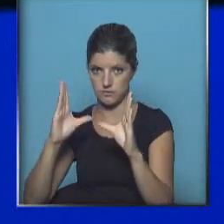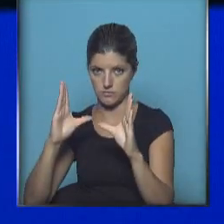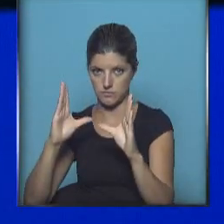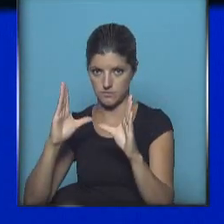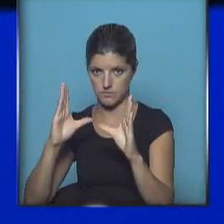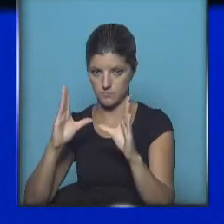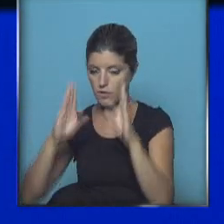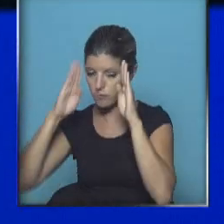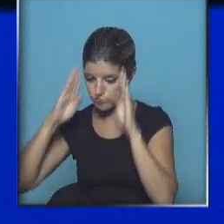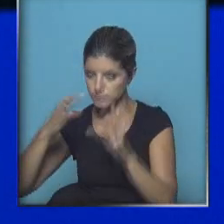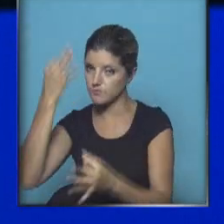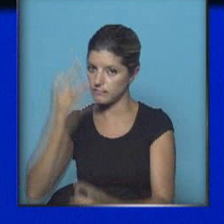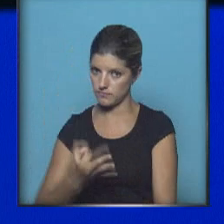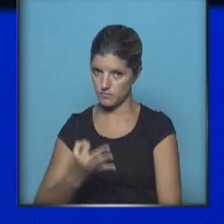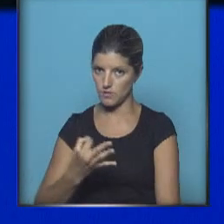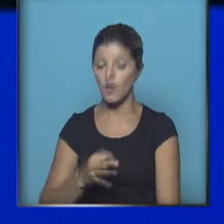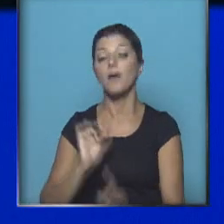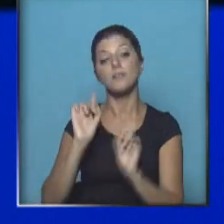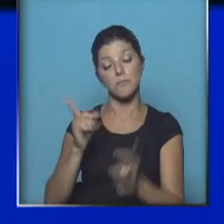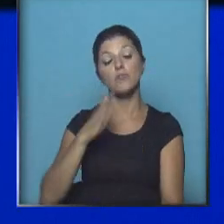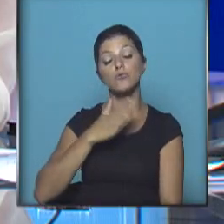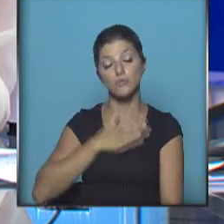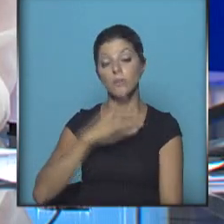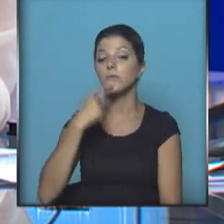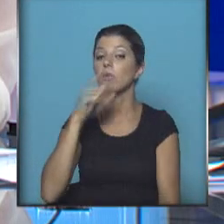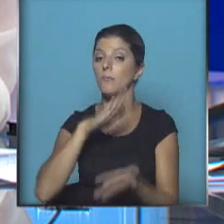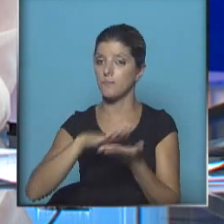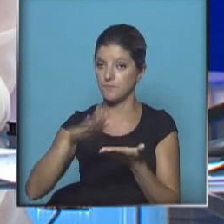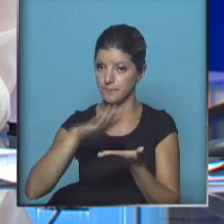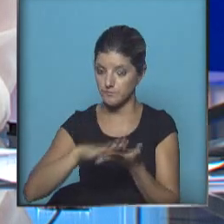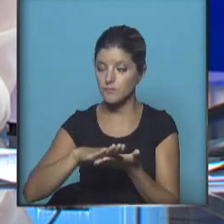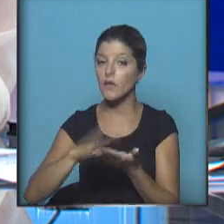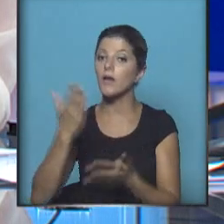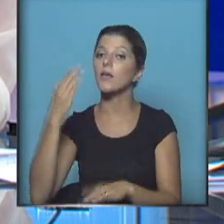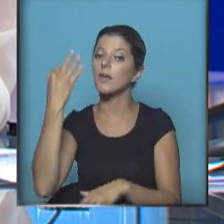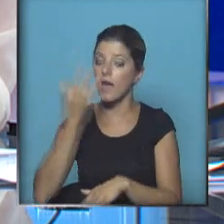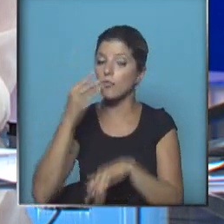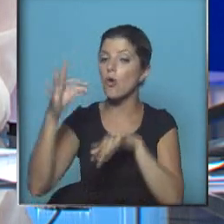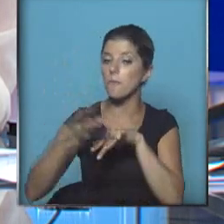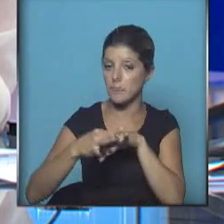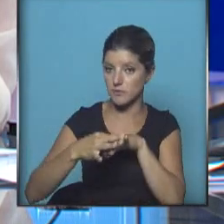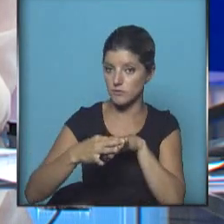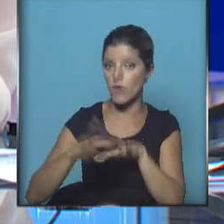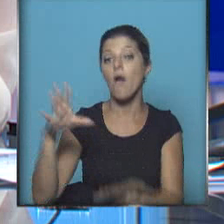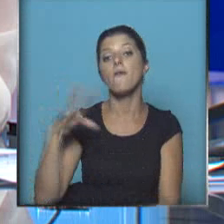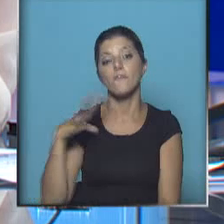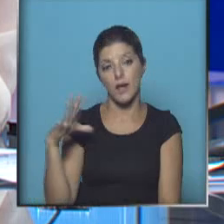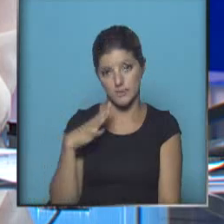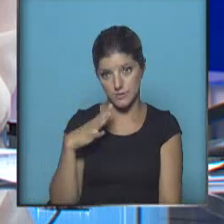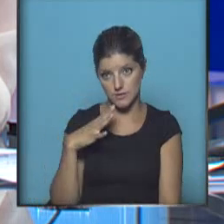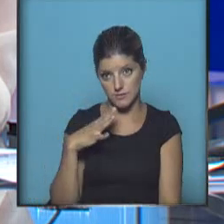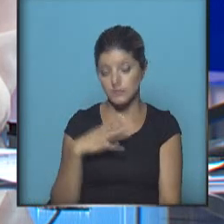y serio. Y además, yo reitero que hay un compromiso pendiente, un